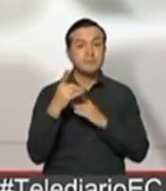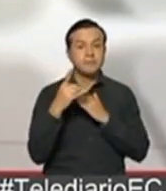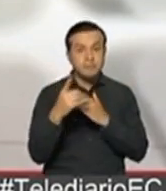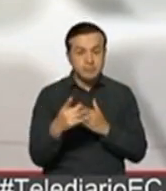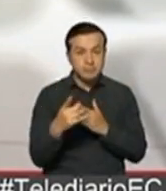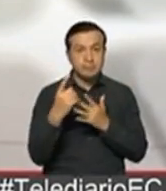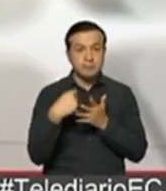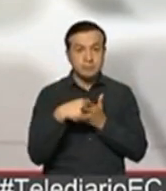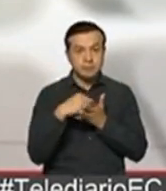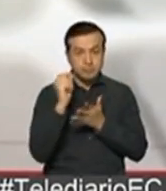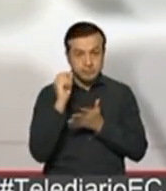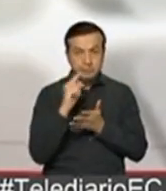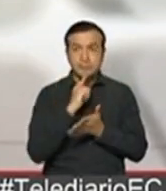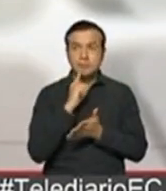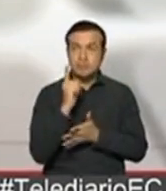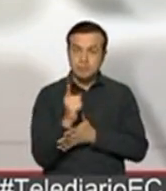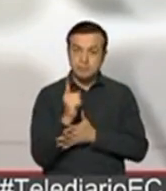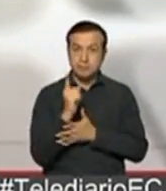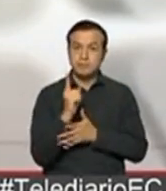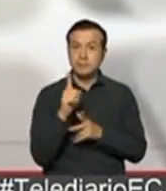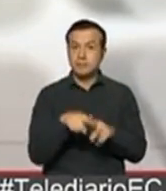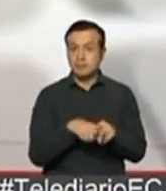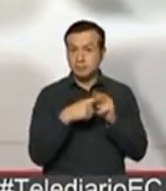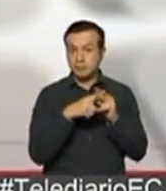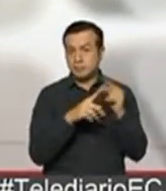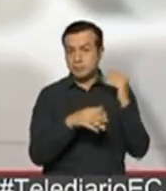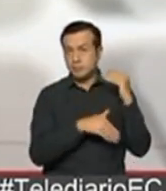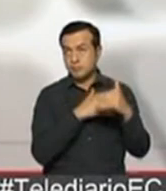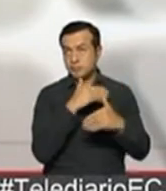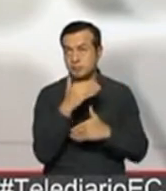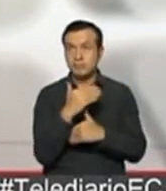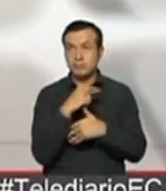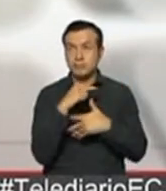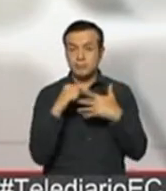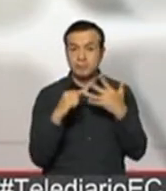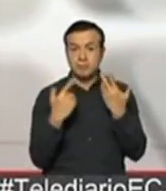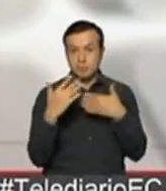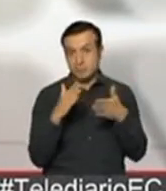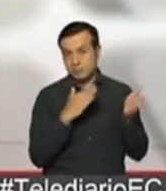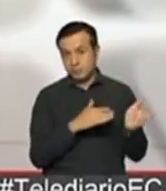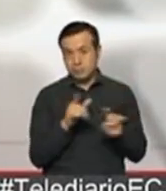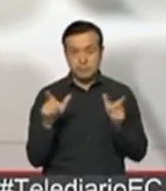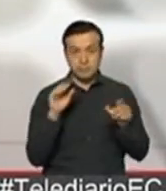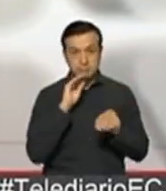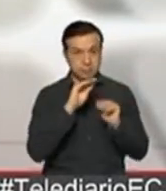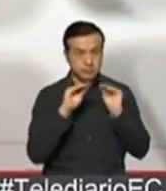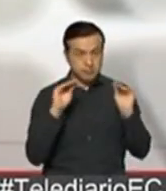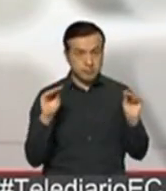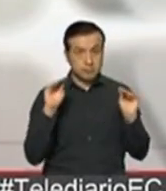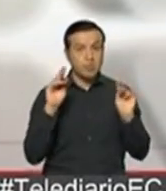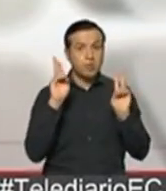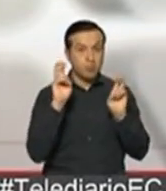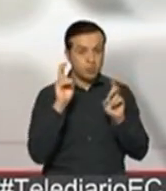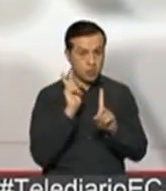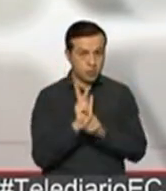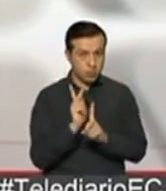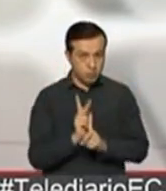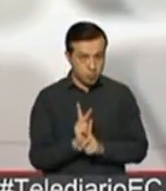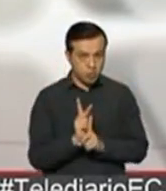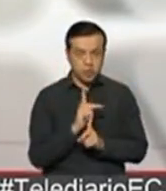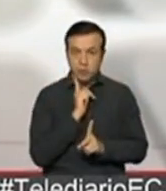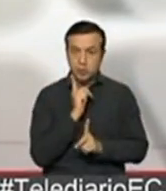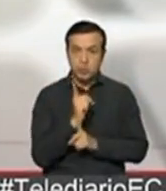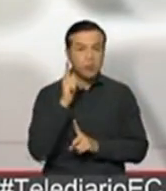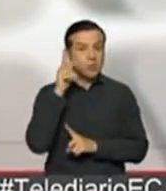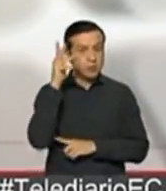titulación para el regresa miento y los títulos de los egresados son algunos aspectos que tienen que ver con